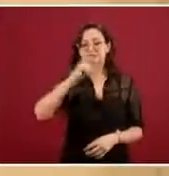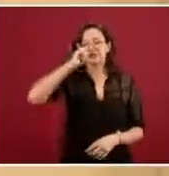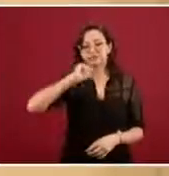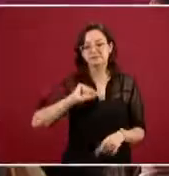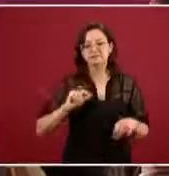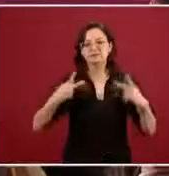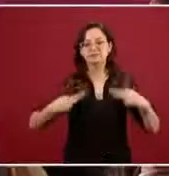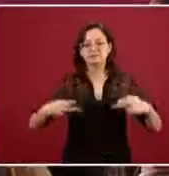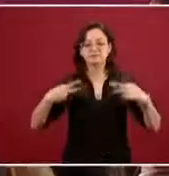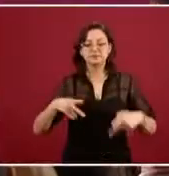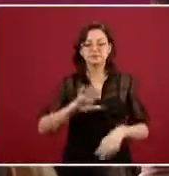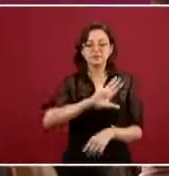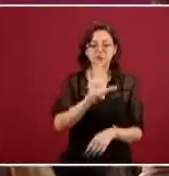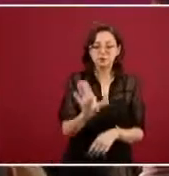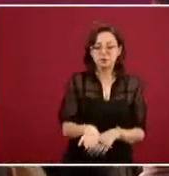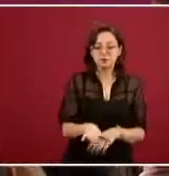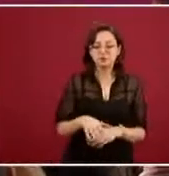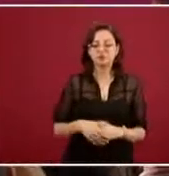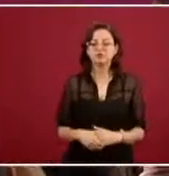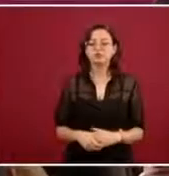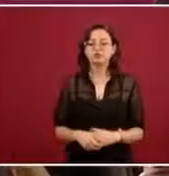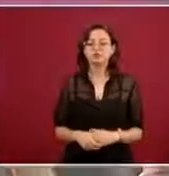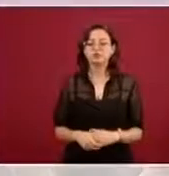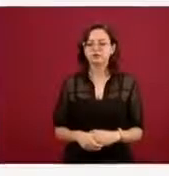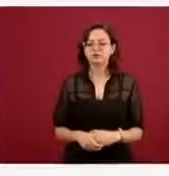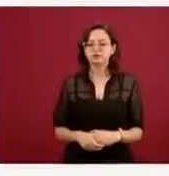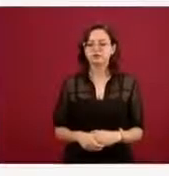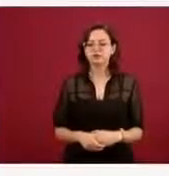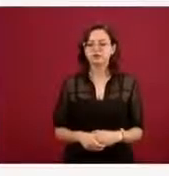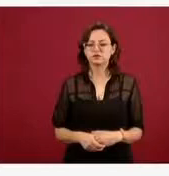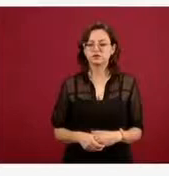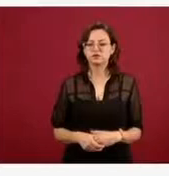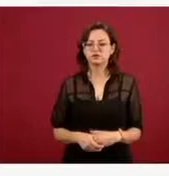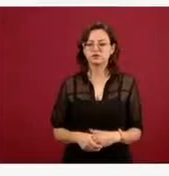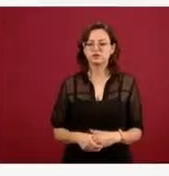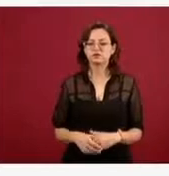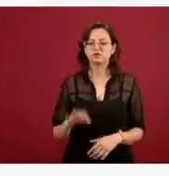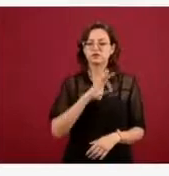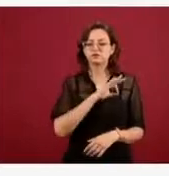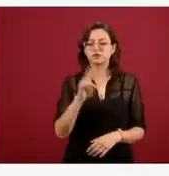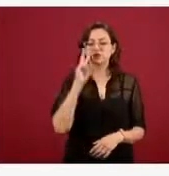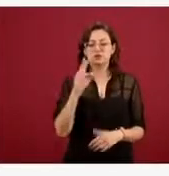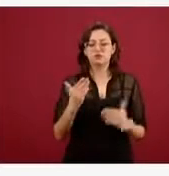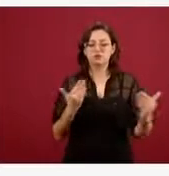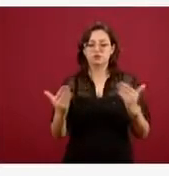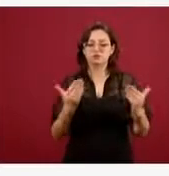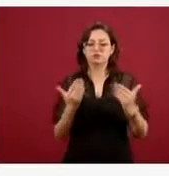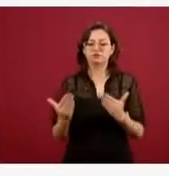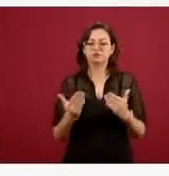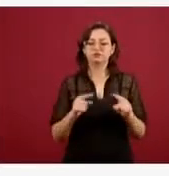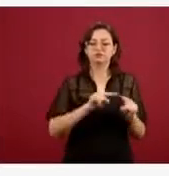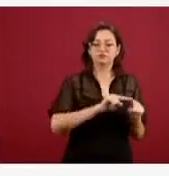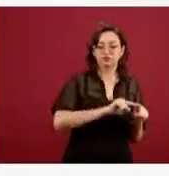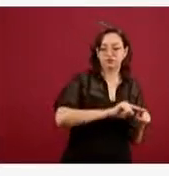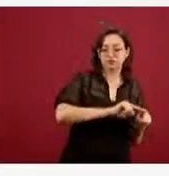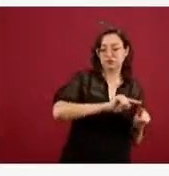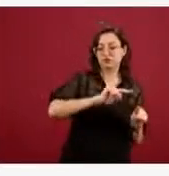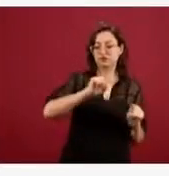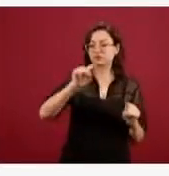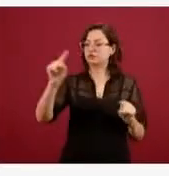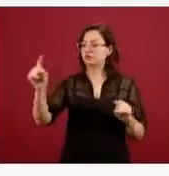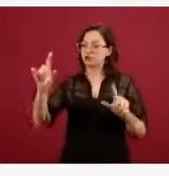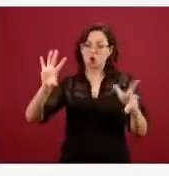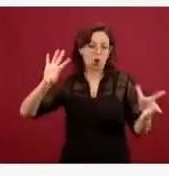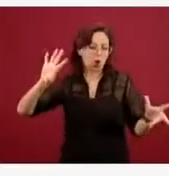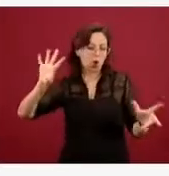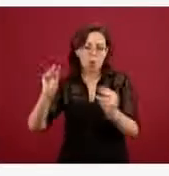fallecieron. Podemos ver cómo tenemos dos gráficas, una que es la línea de defunciones acumuladas, es